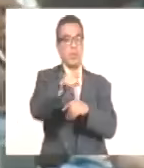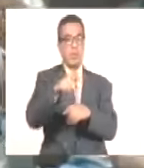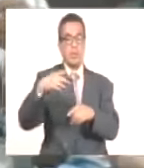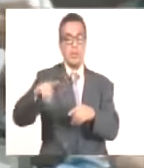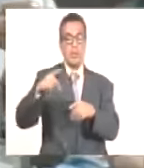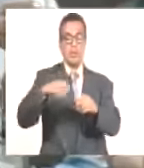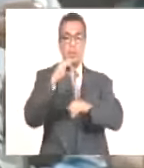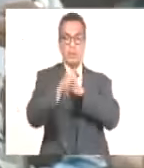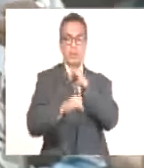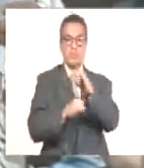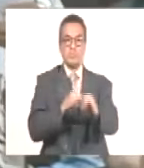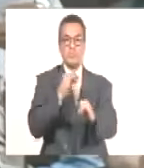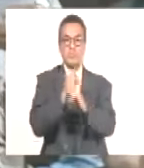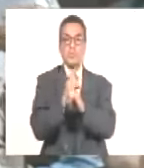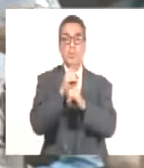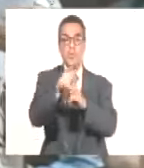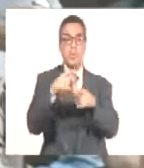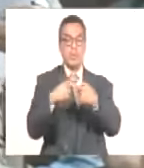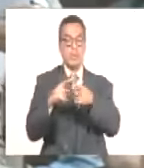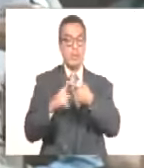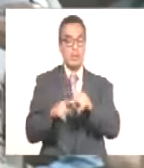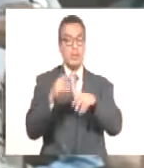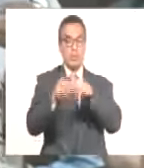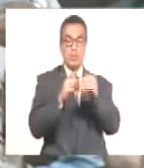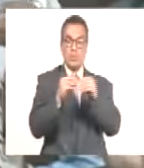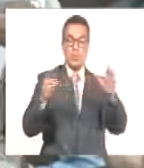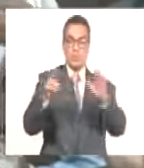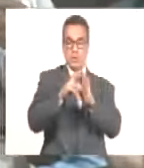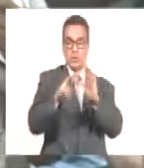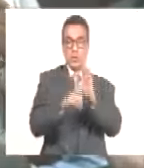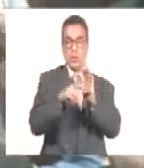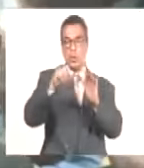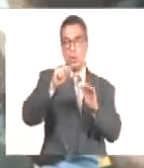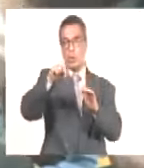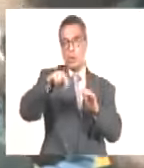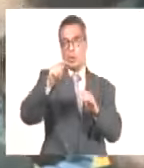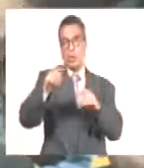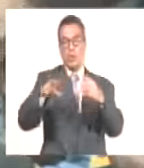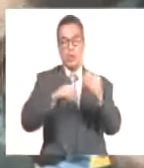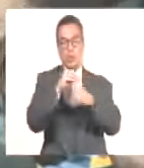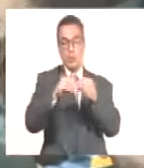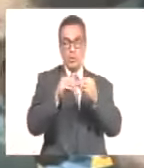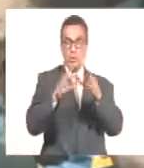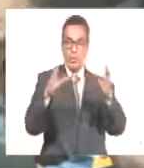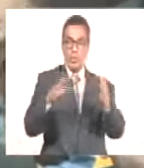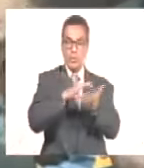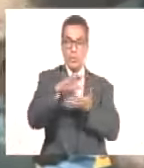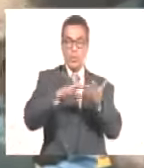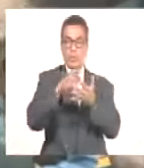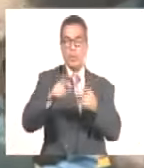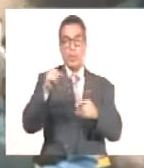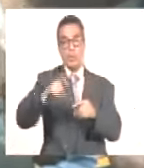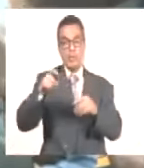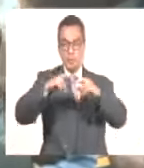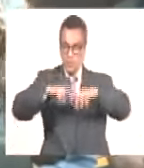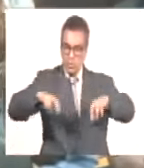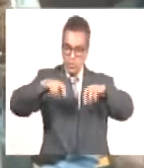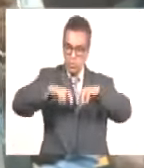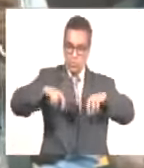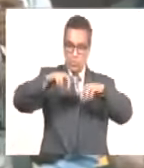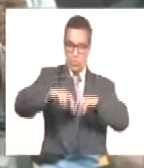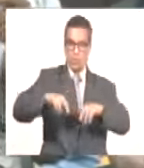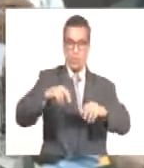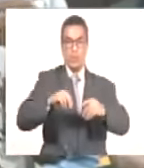derecho internacional y de las distintas resoluciones de la ONU, solución del conflicto. siendo necesario revisar